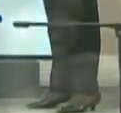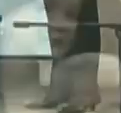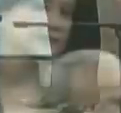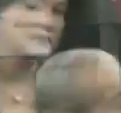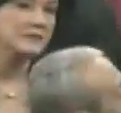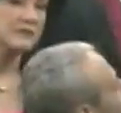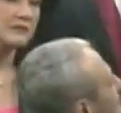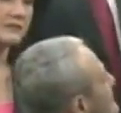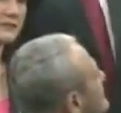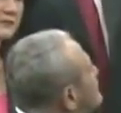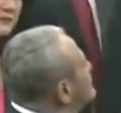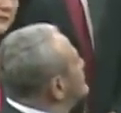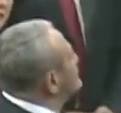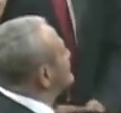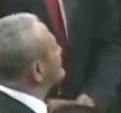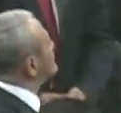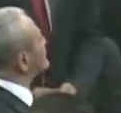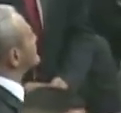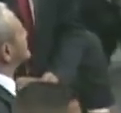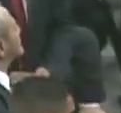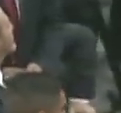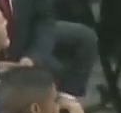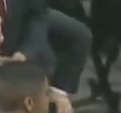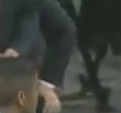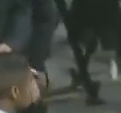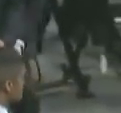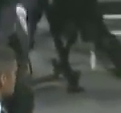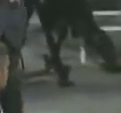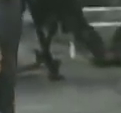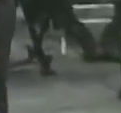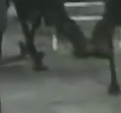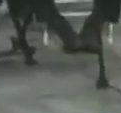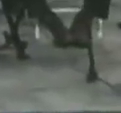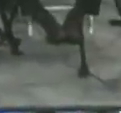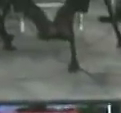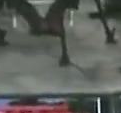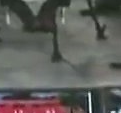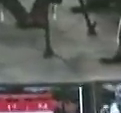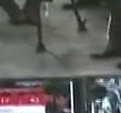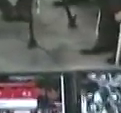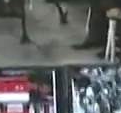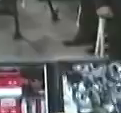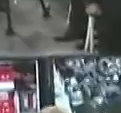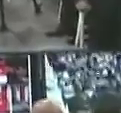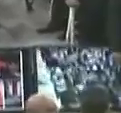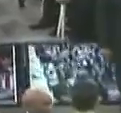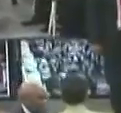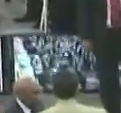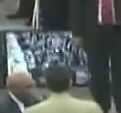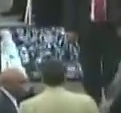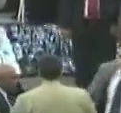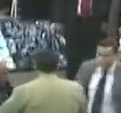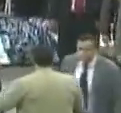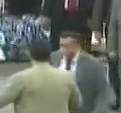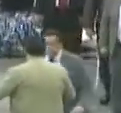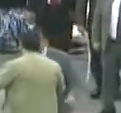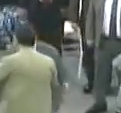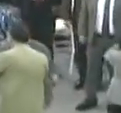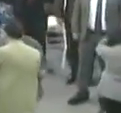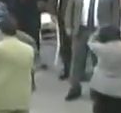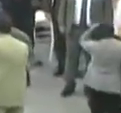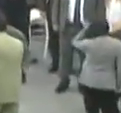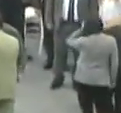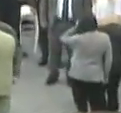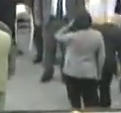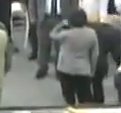venezolanos que continúan apostando a la transformación, a los productos de calidad y a levantar nuestro país